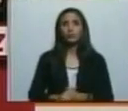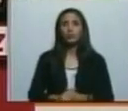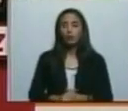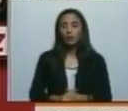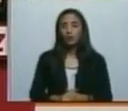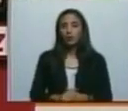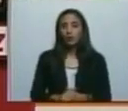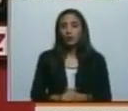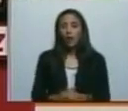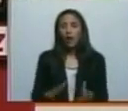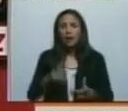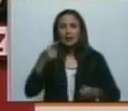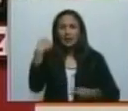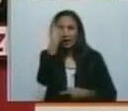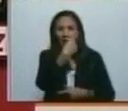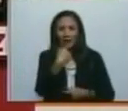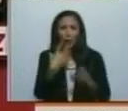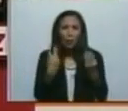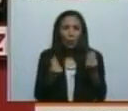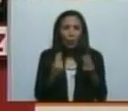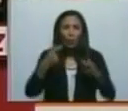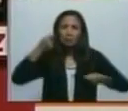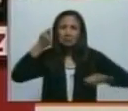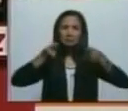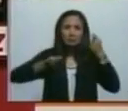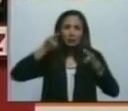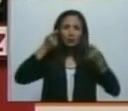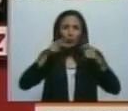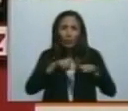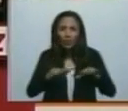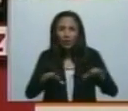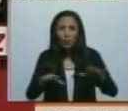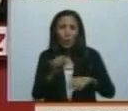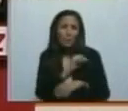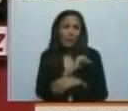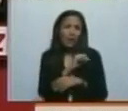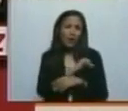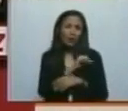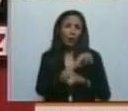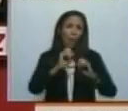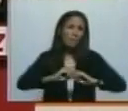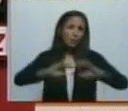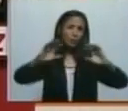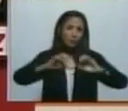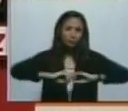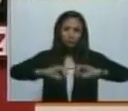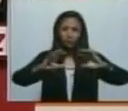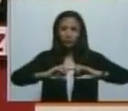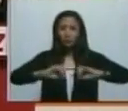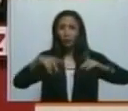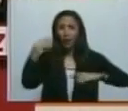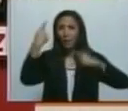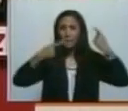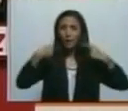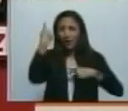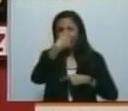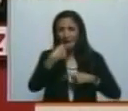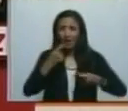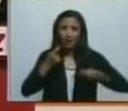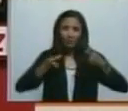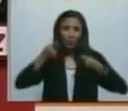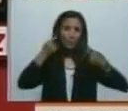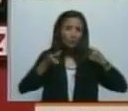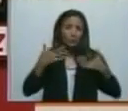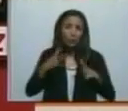expresiones de los niños de terror cuando explotaron las granadas. Esa gente